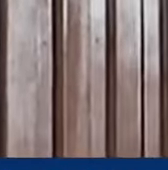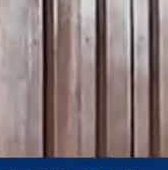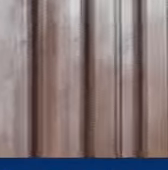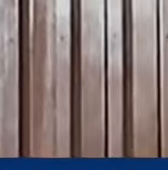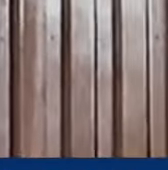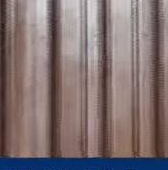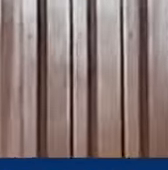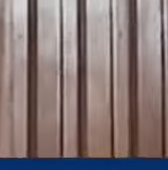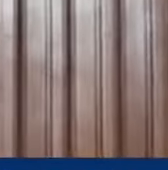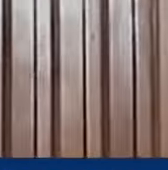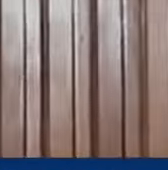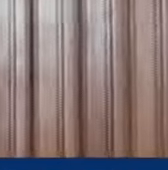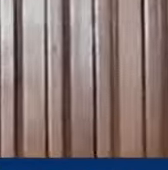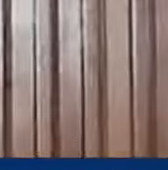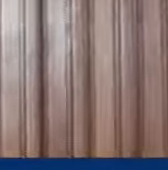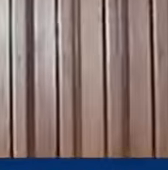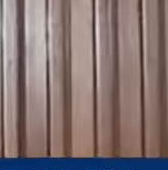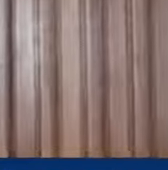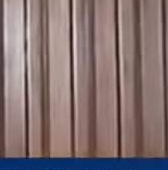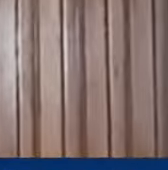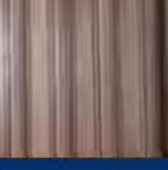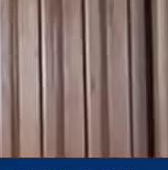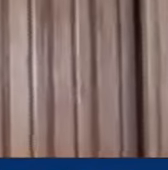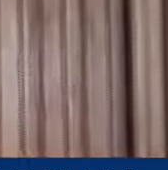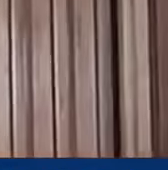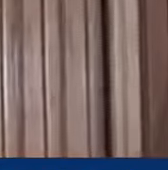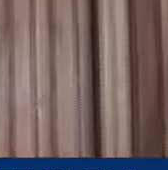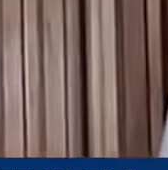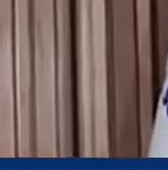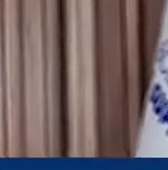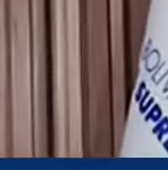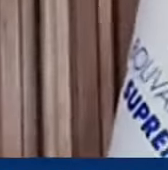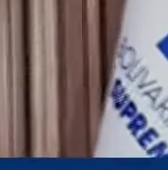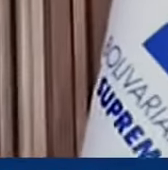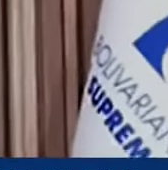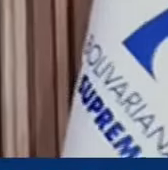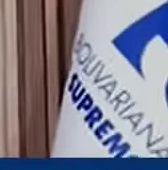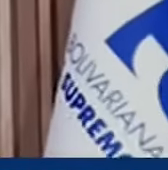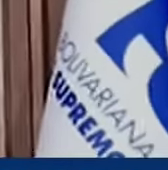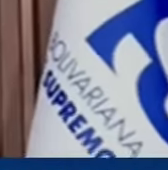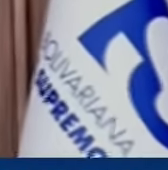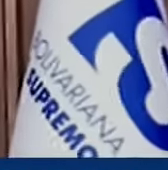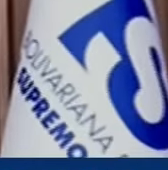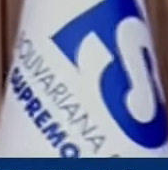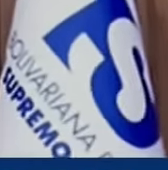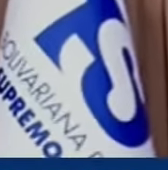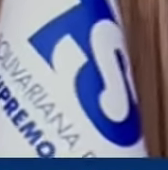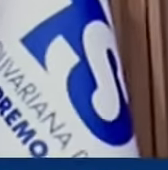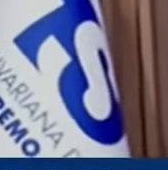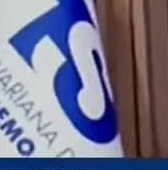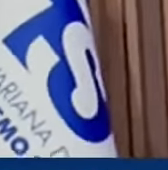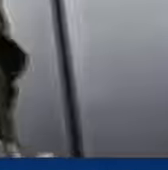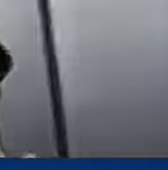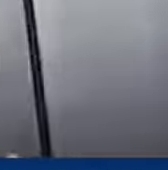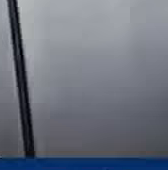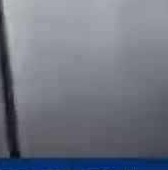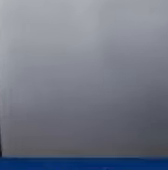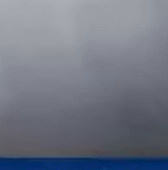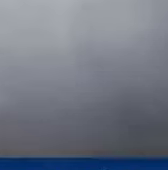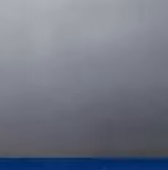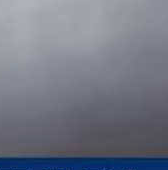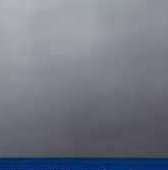República Bolivariana de Venezuela, Nicolás Maduro Moros. Un día histórico, un día donde una vez